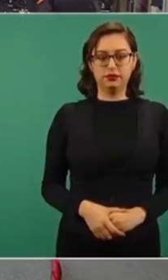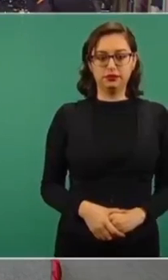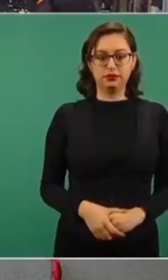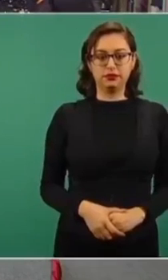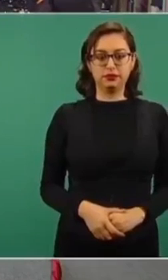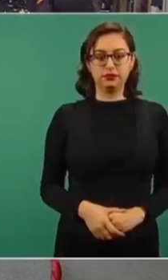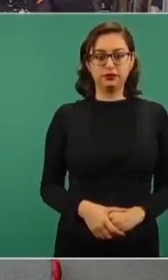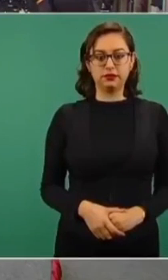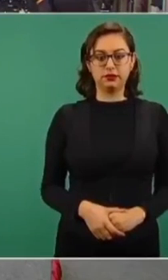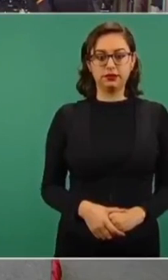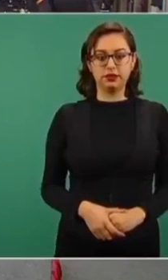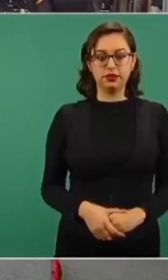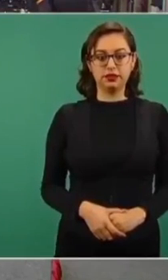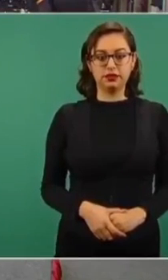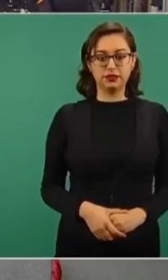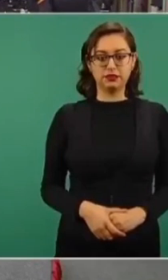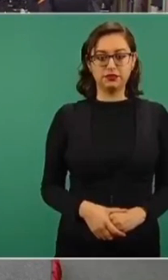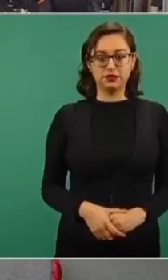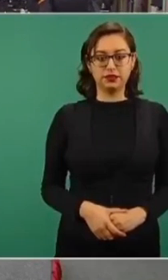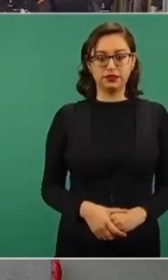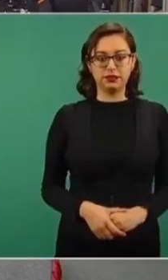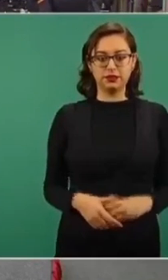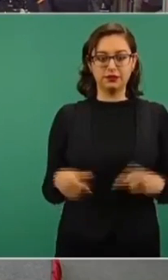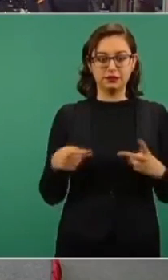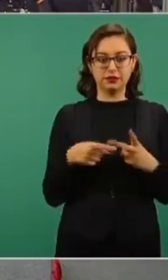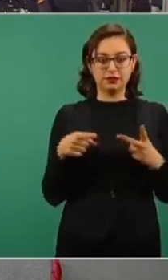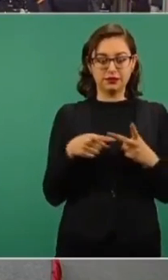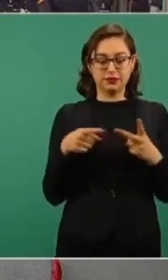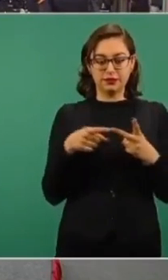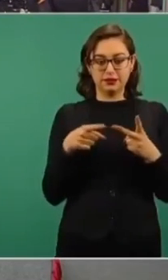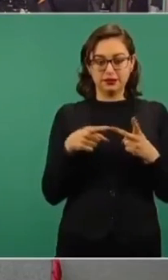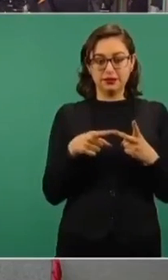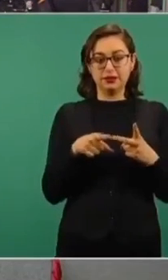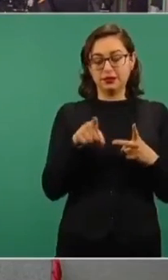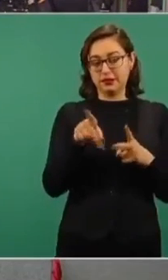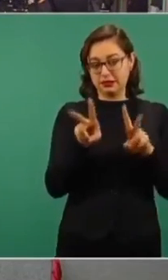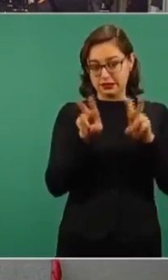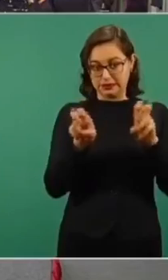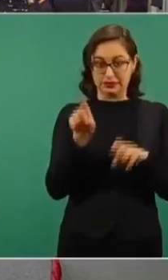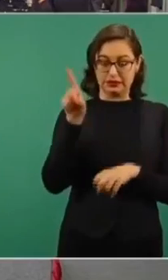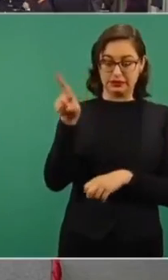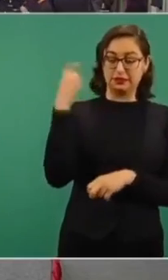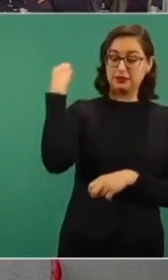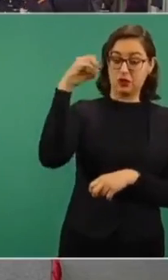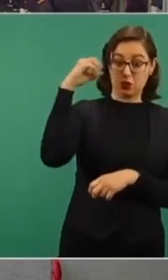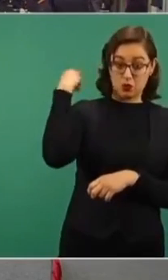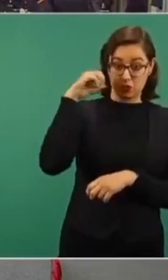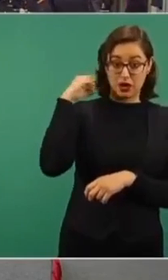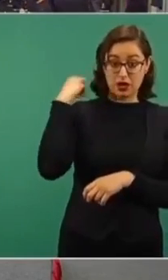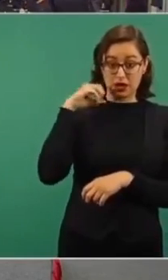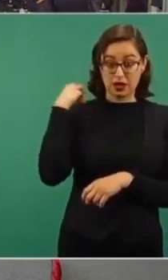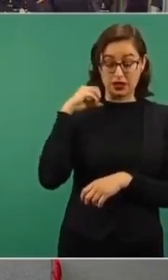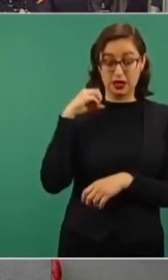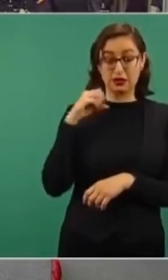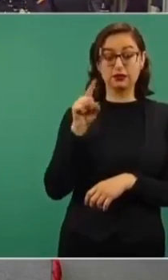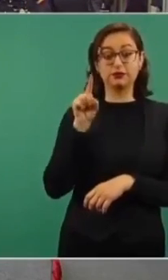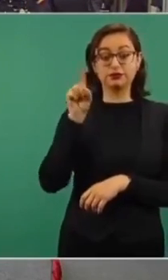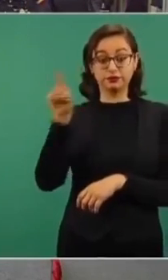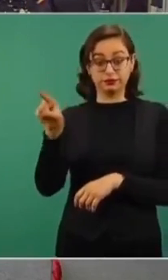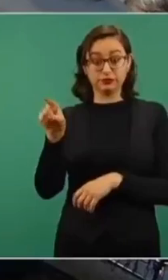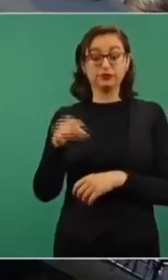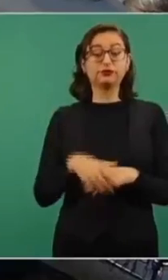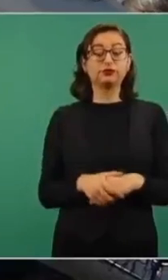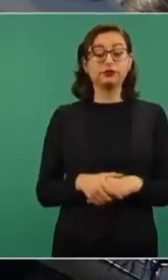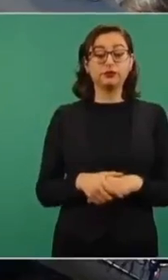Sí, el segundo tema tiene que ver con el poblado de Ayutla, Oaxaca, presidente. Tiene 3 años, más